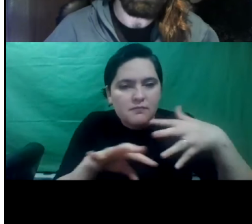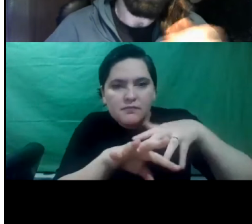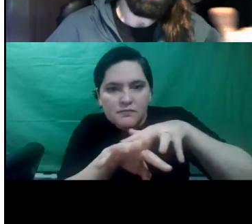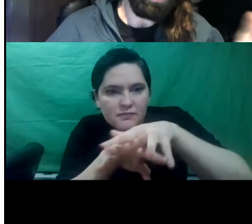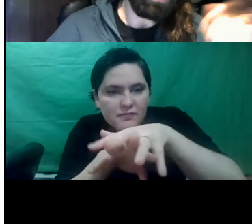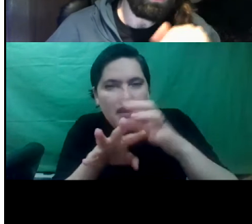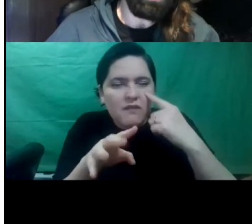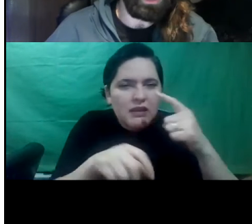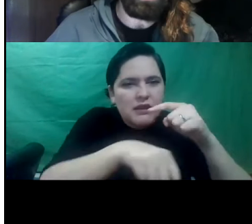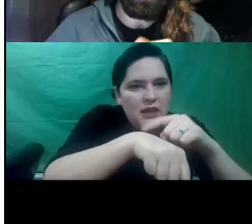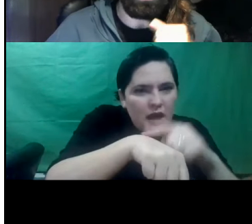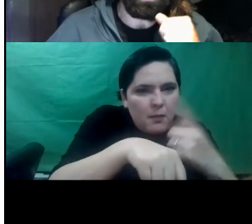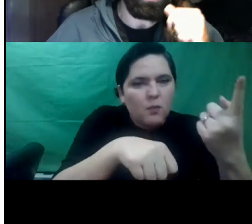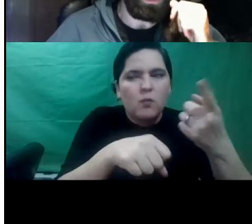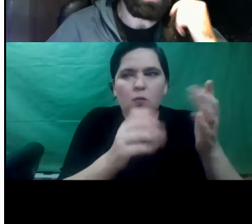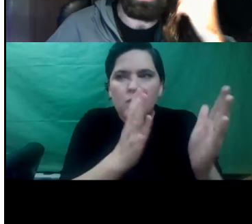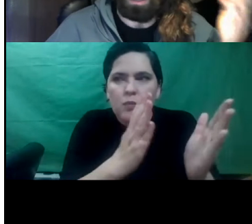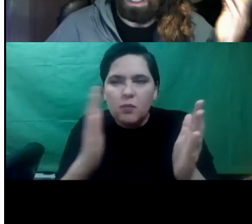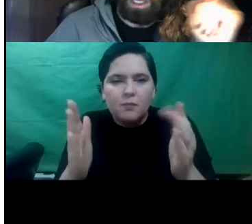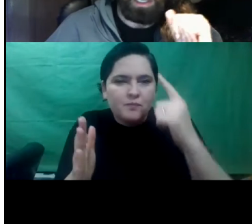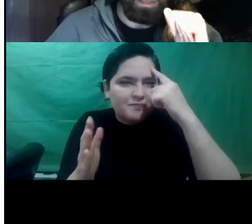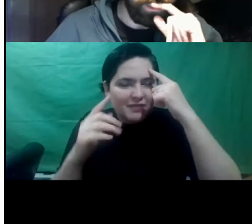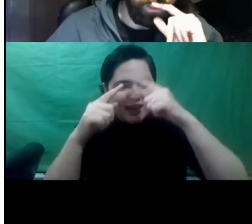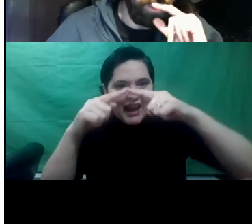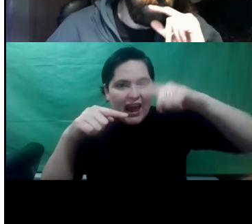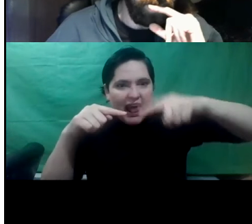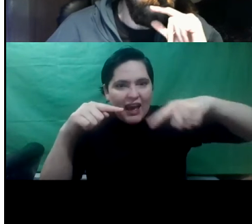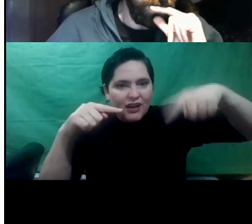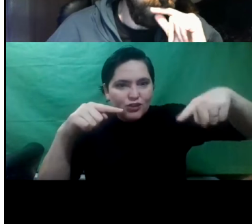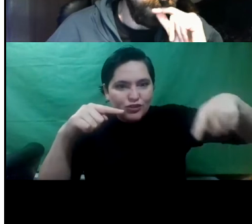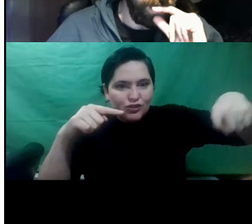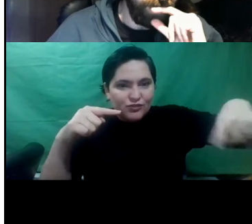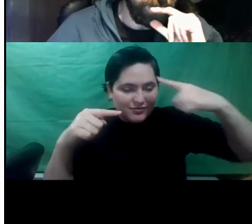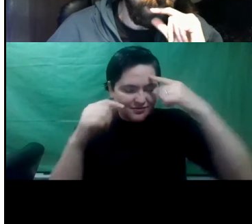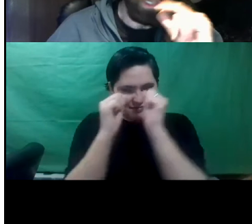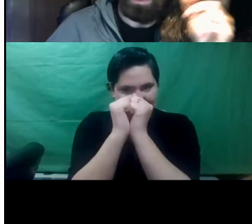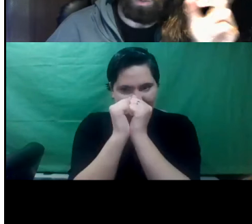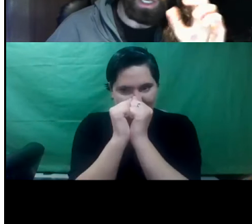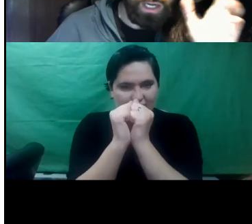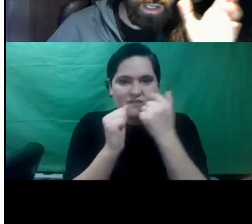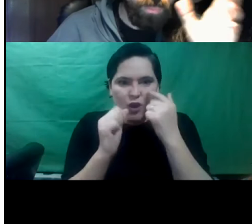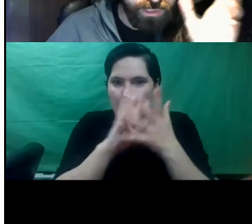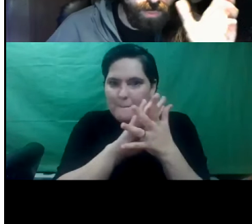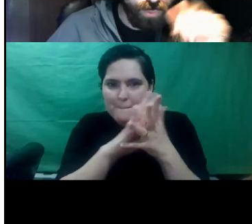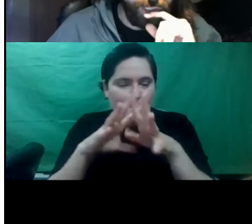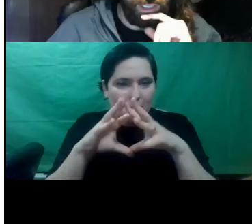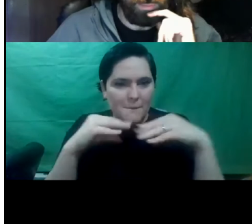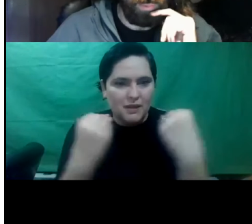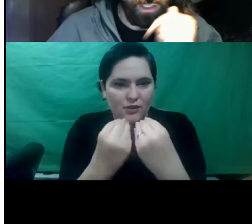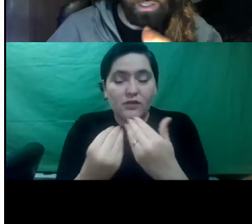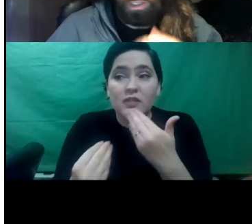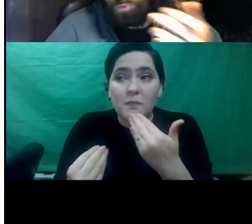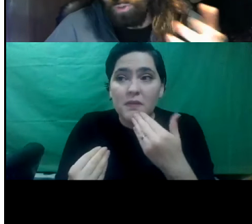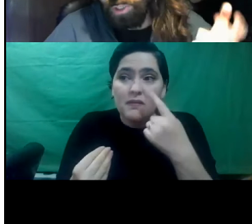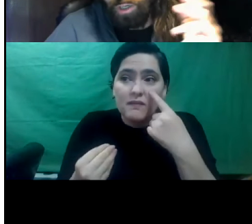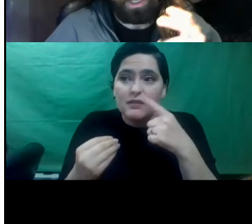temporales. Por ejemplo, el electroencefalograma permite registrar la actividad a nivel de cerebro completo, digamos, a esta escala espacial, y a una escala de los milisegundos, a esta escala